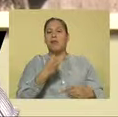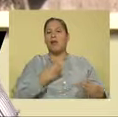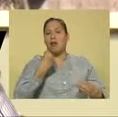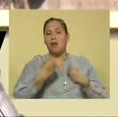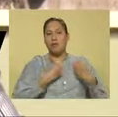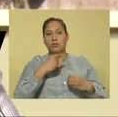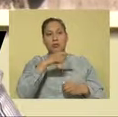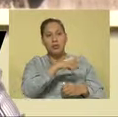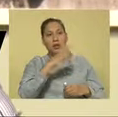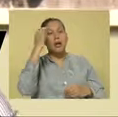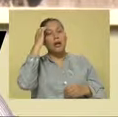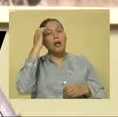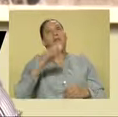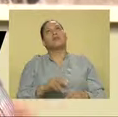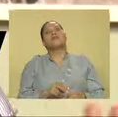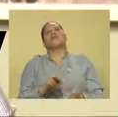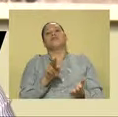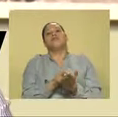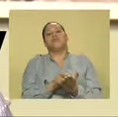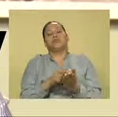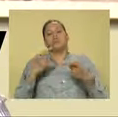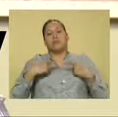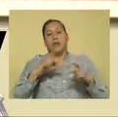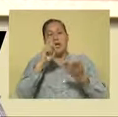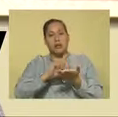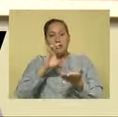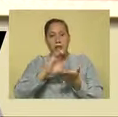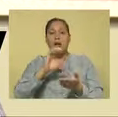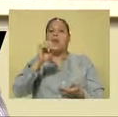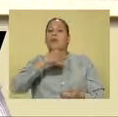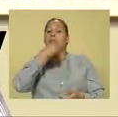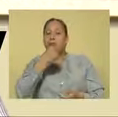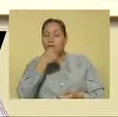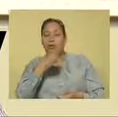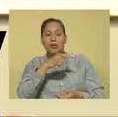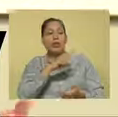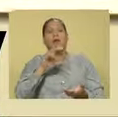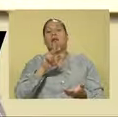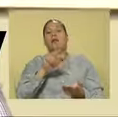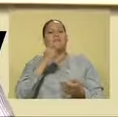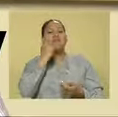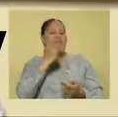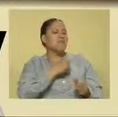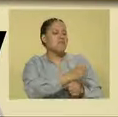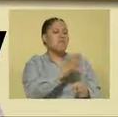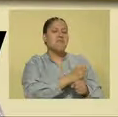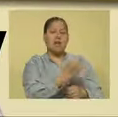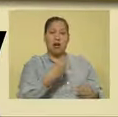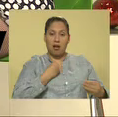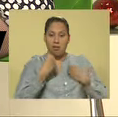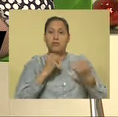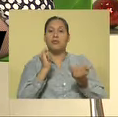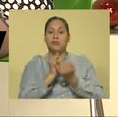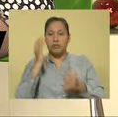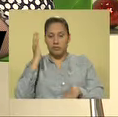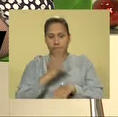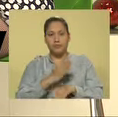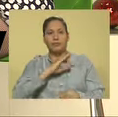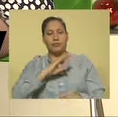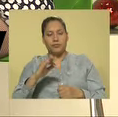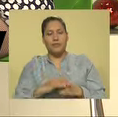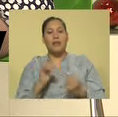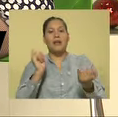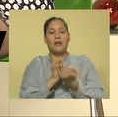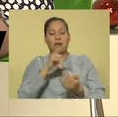pueden levantar de una cama sobre todo la gente de la tercera es verdad y bueno también se persigue de oficio vamos a hablar también de la